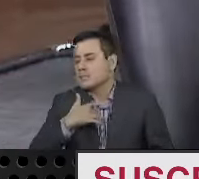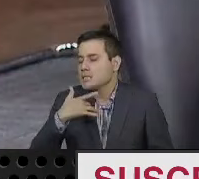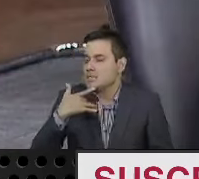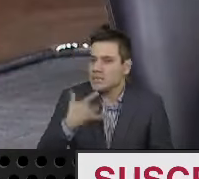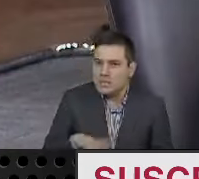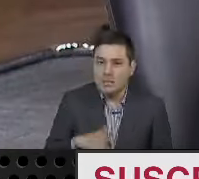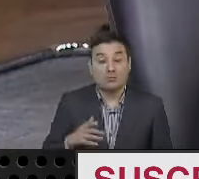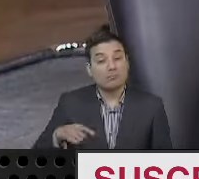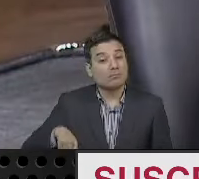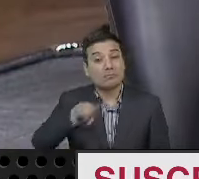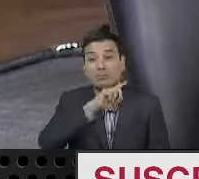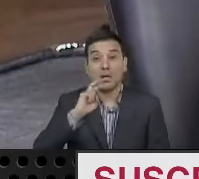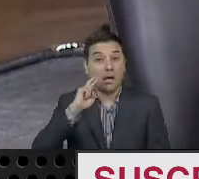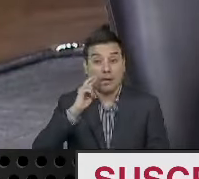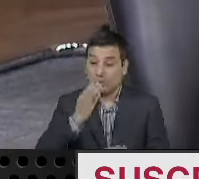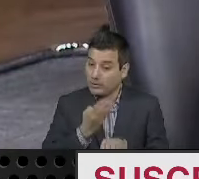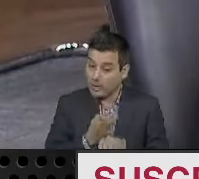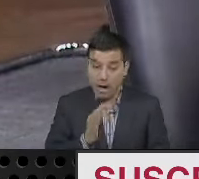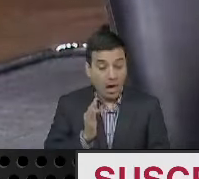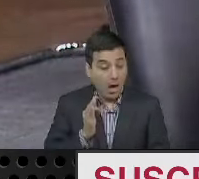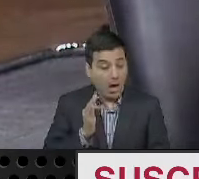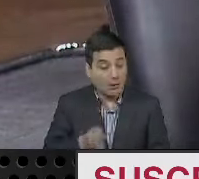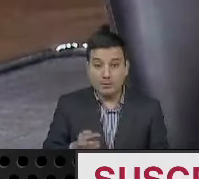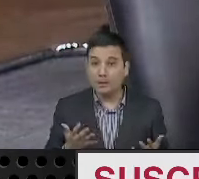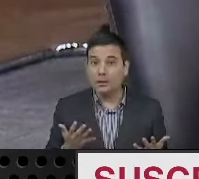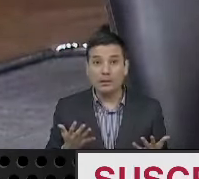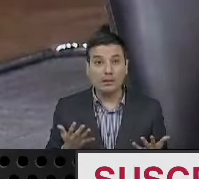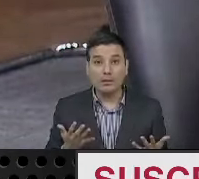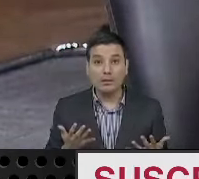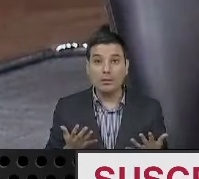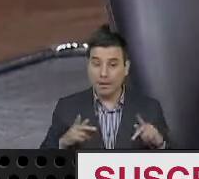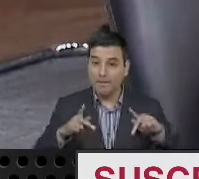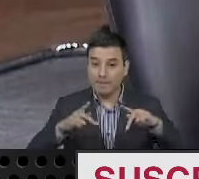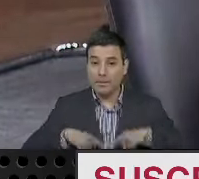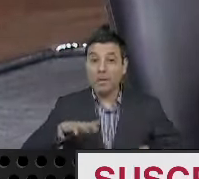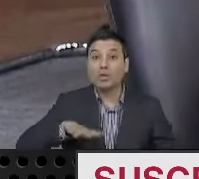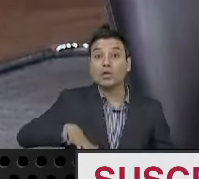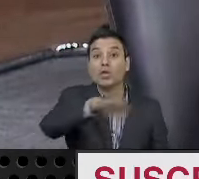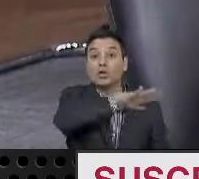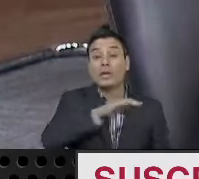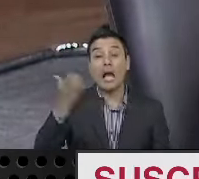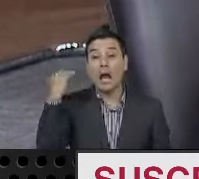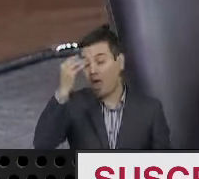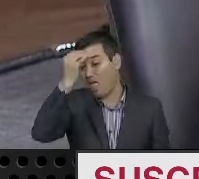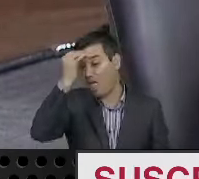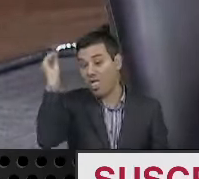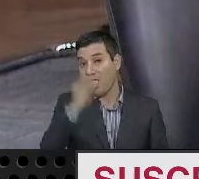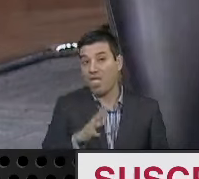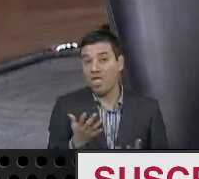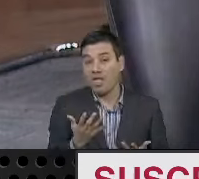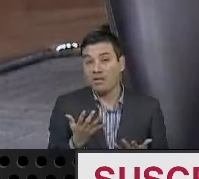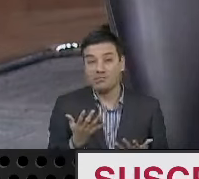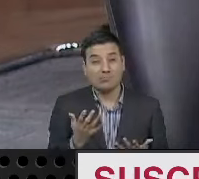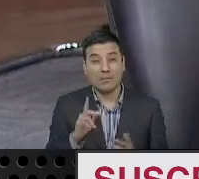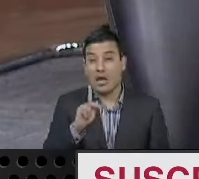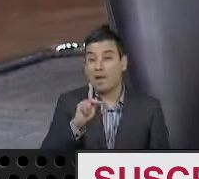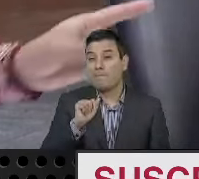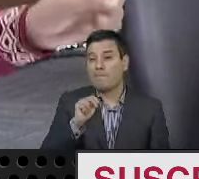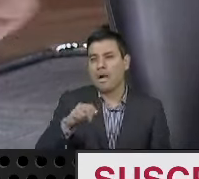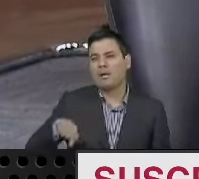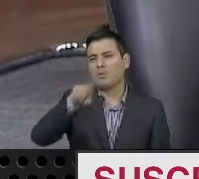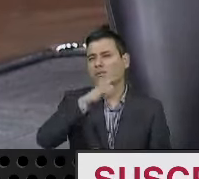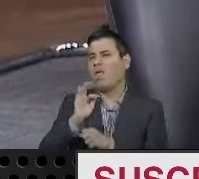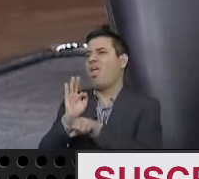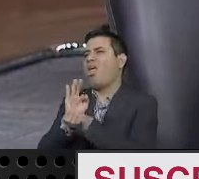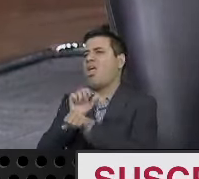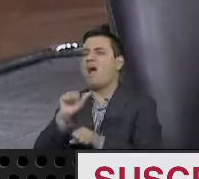su responsabilidad asuman la responsabilidad con el pueblo a la que ustedes abdicar se convirtieron en lacayos de intereses ocultos